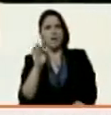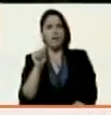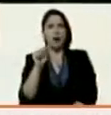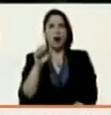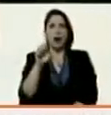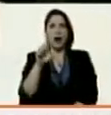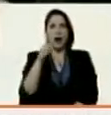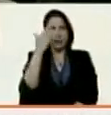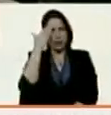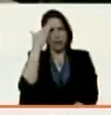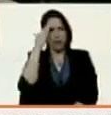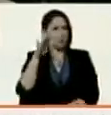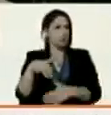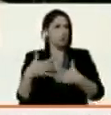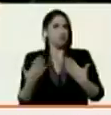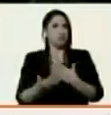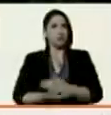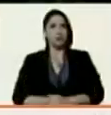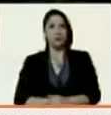todos